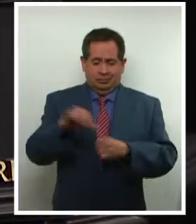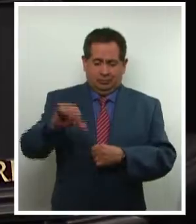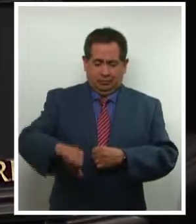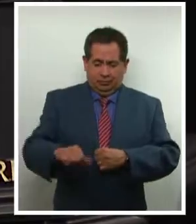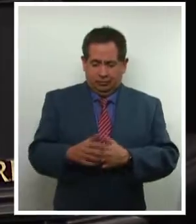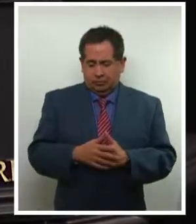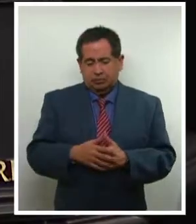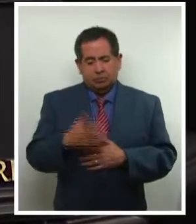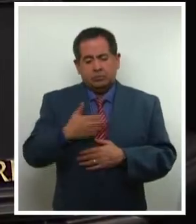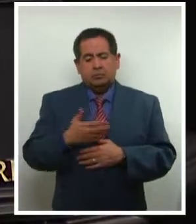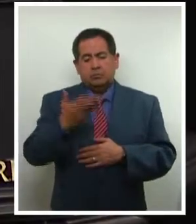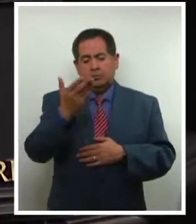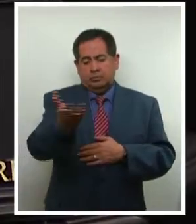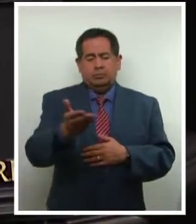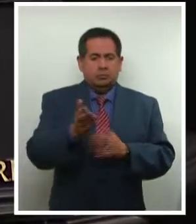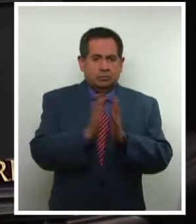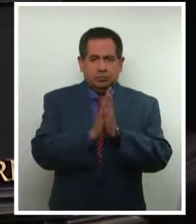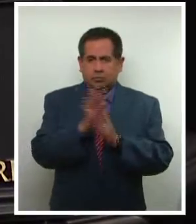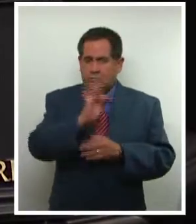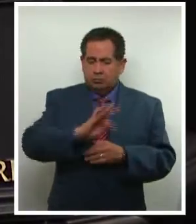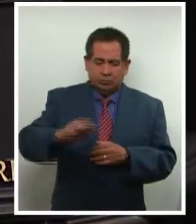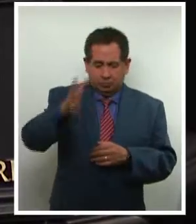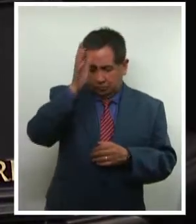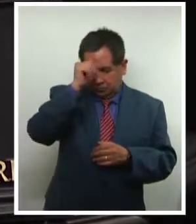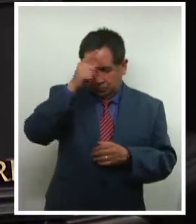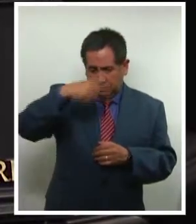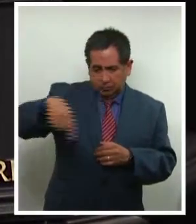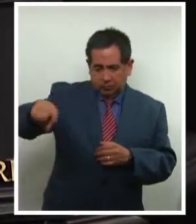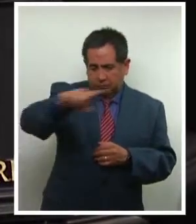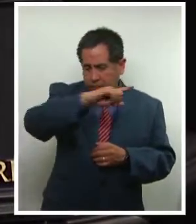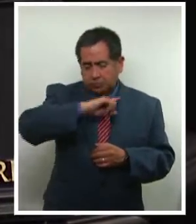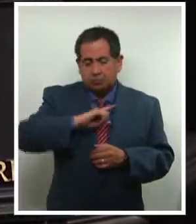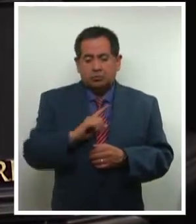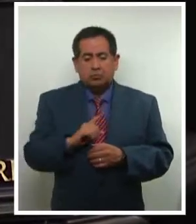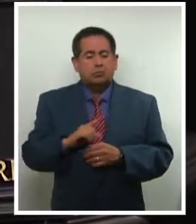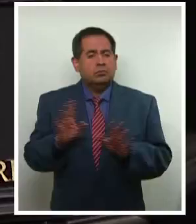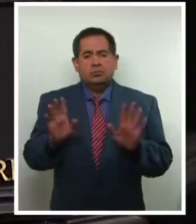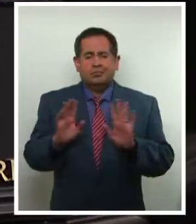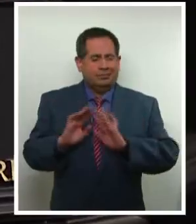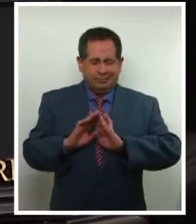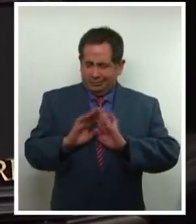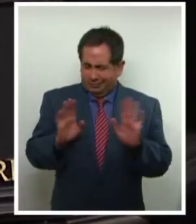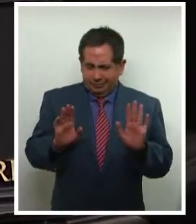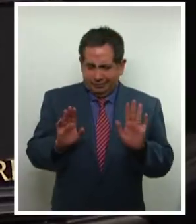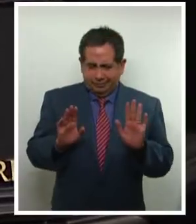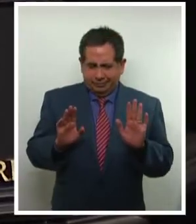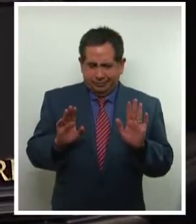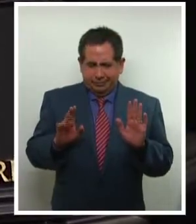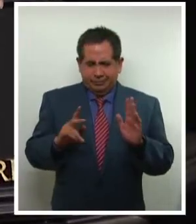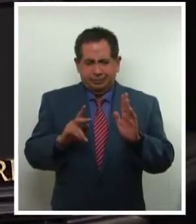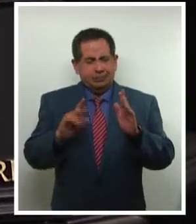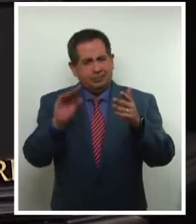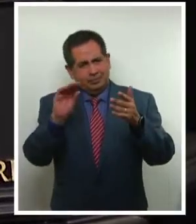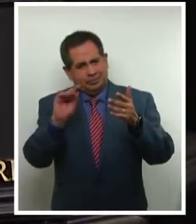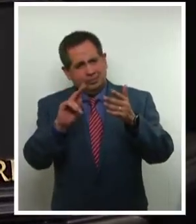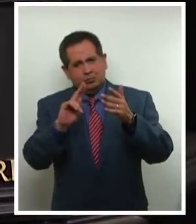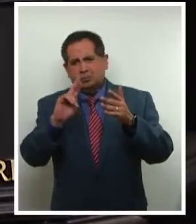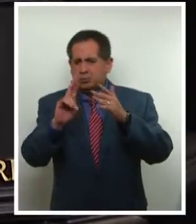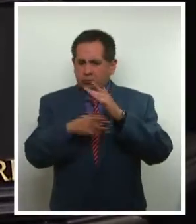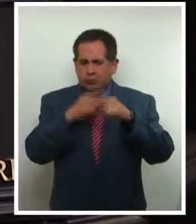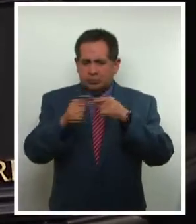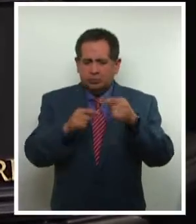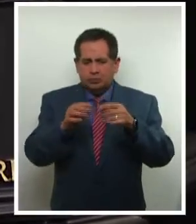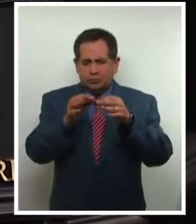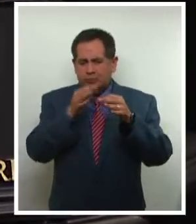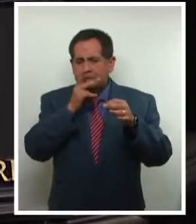pediría, si estuvieran de acuerdo en que se suprimiera, que se reinsertara la frase